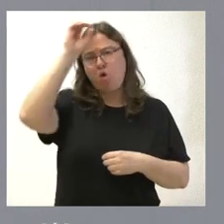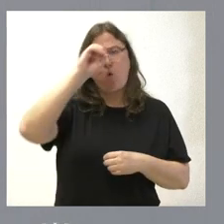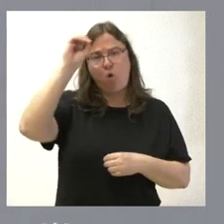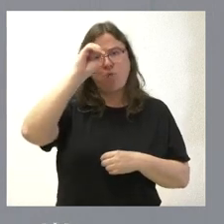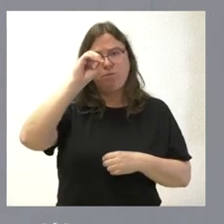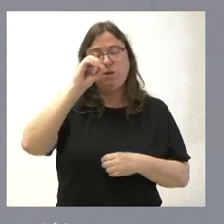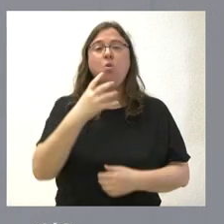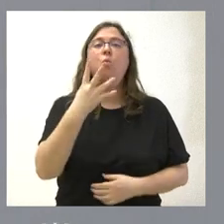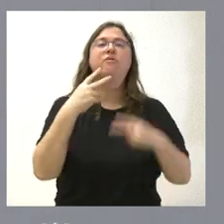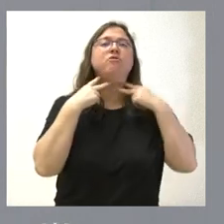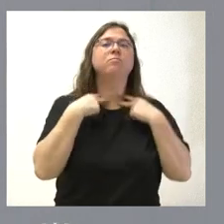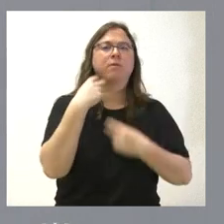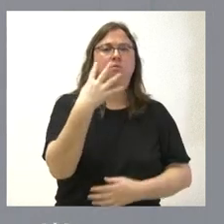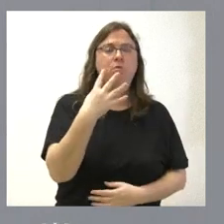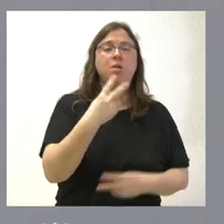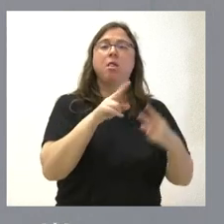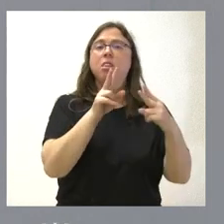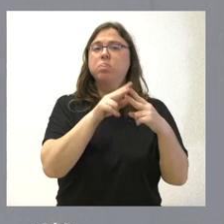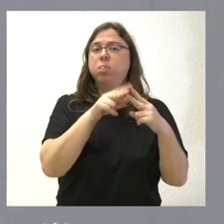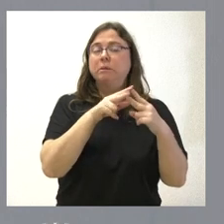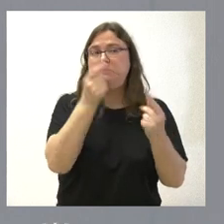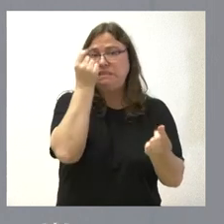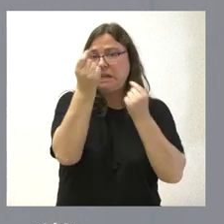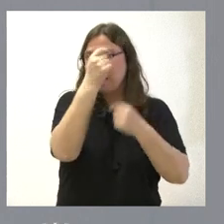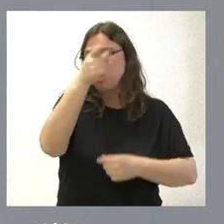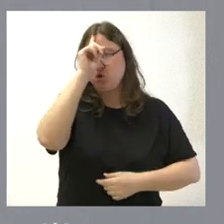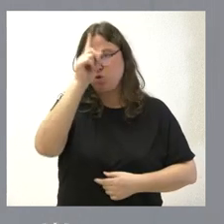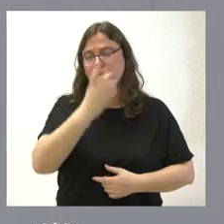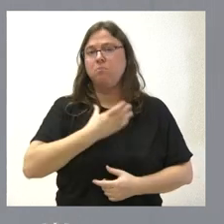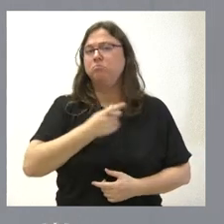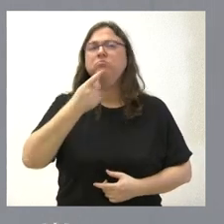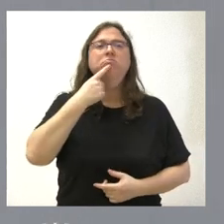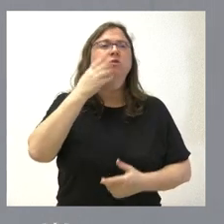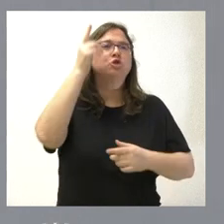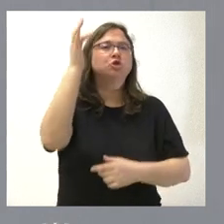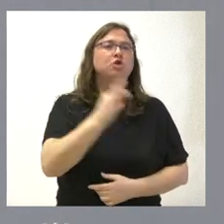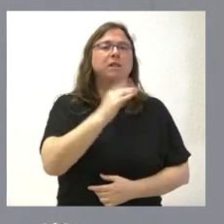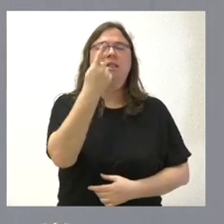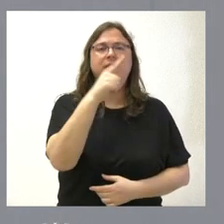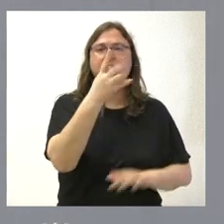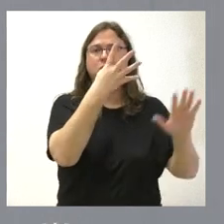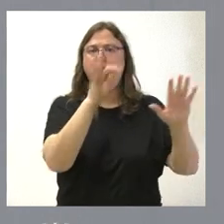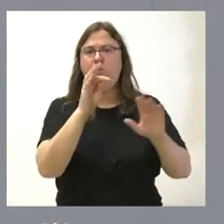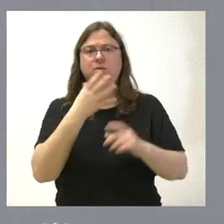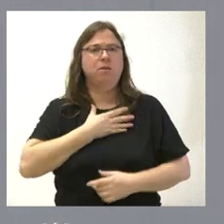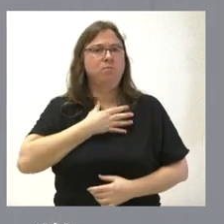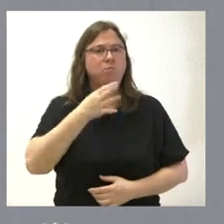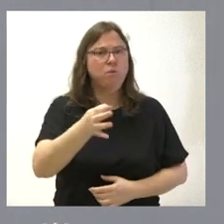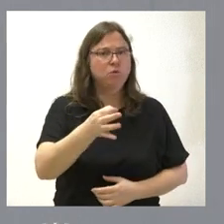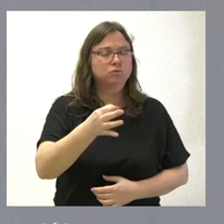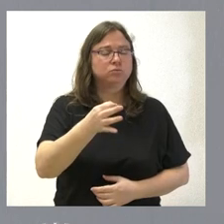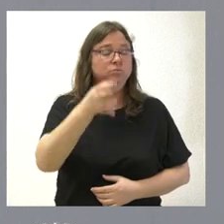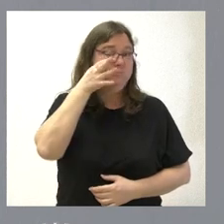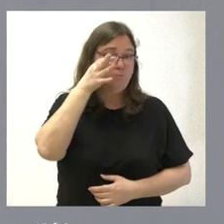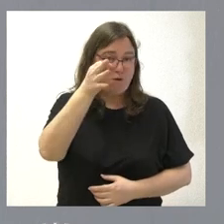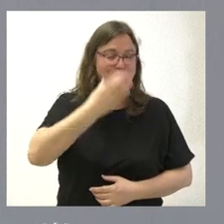las cuatro diputaciones provinciales no sé el detalle de todos los municipios sé que estamos hablando de un total de 190 municipios los que estarían dentro de